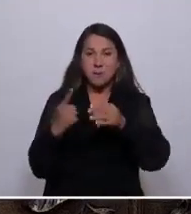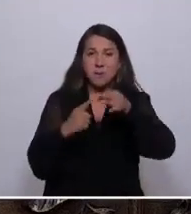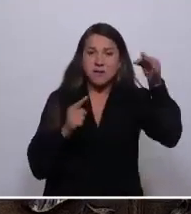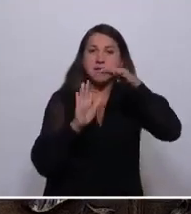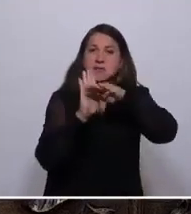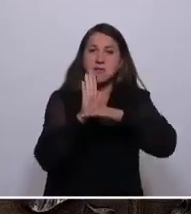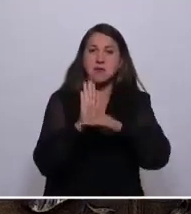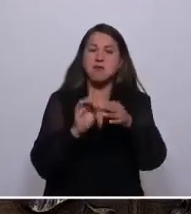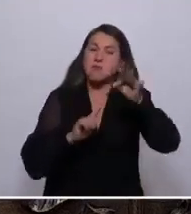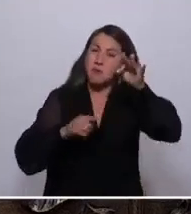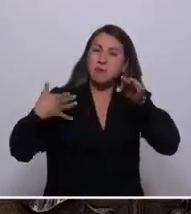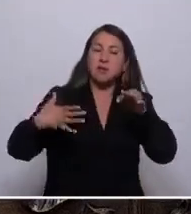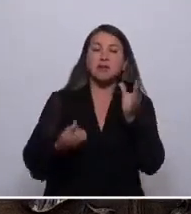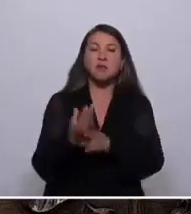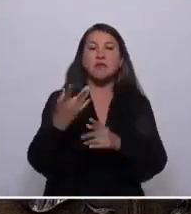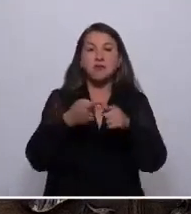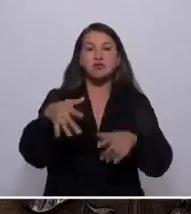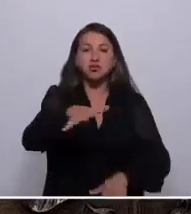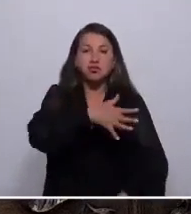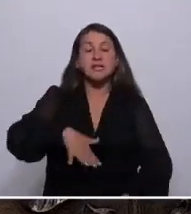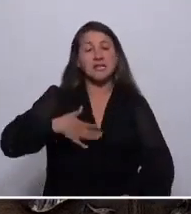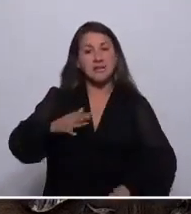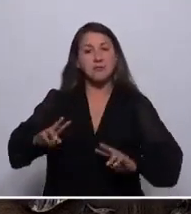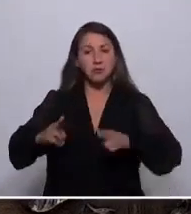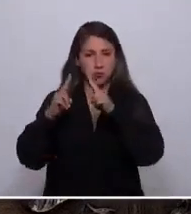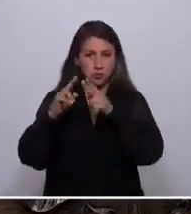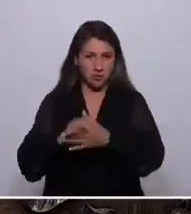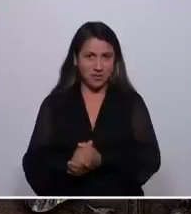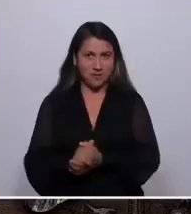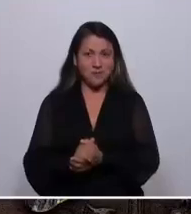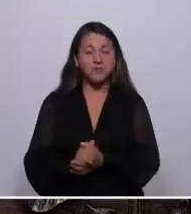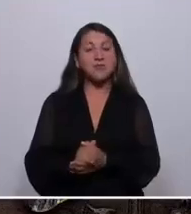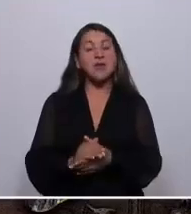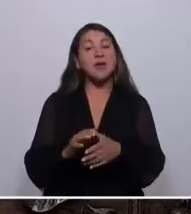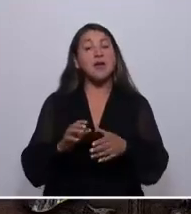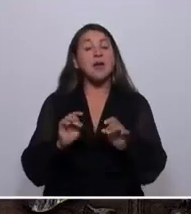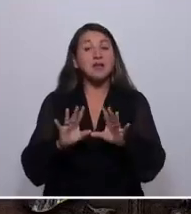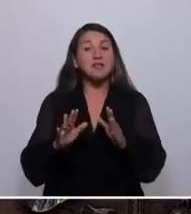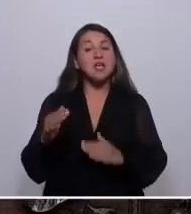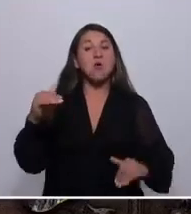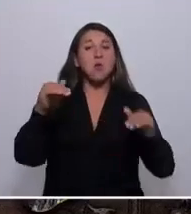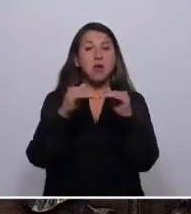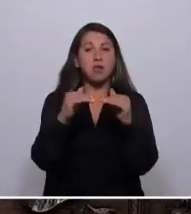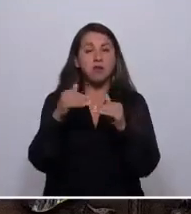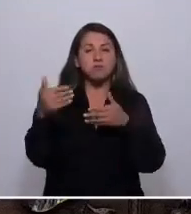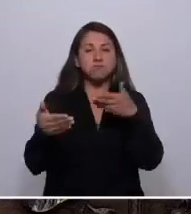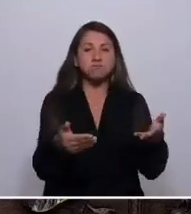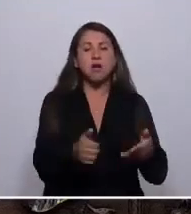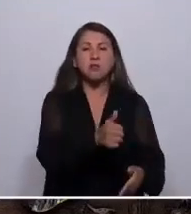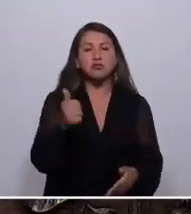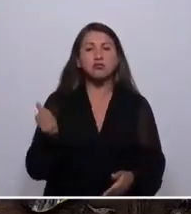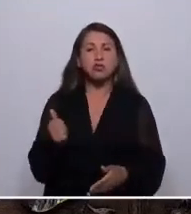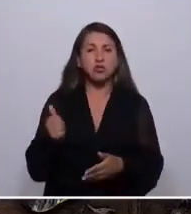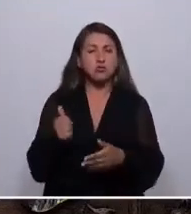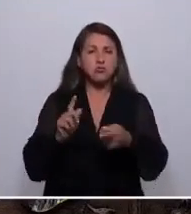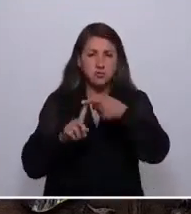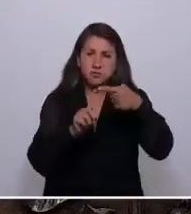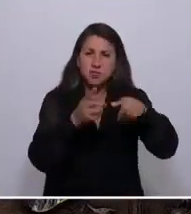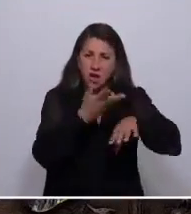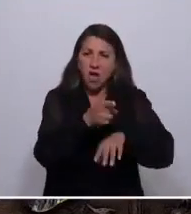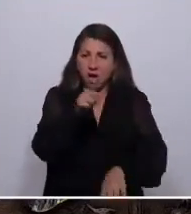fundamentales de nuestra nueva sociedad que estamos construyendo, para así dotar de igualdad sustantiva todos los espacios de